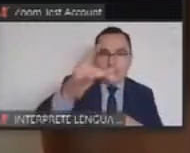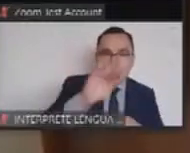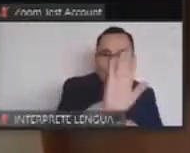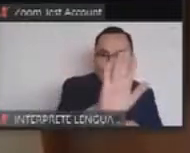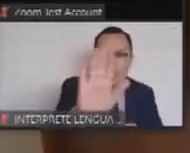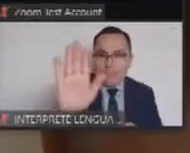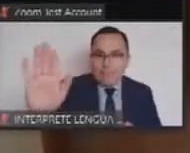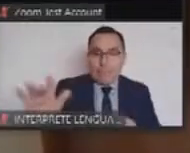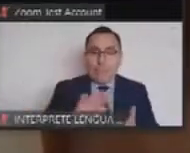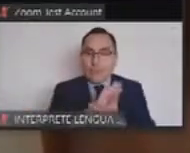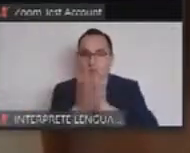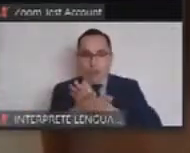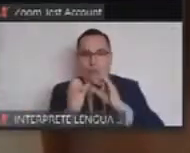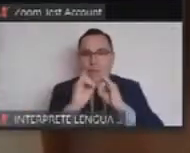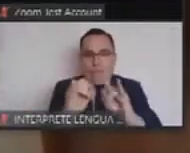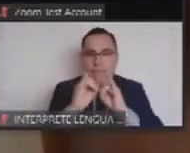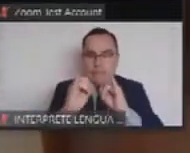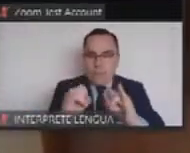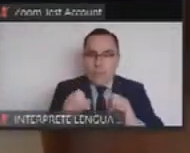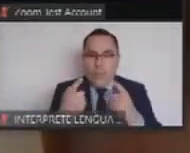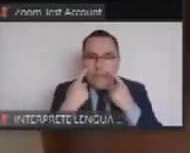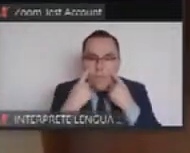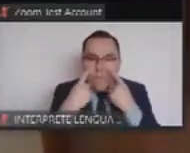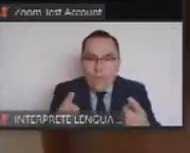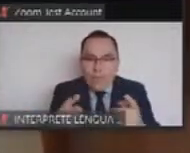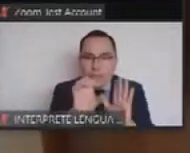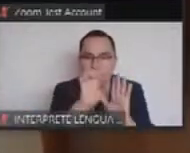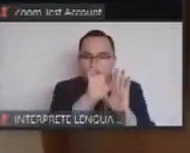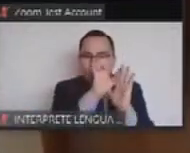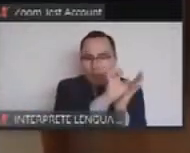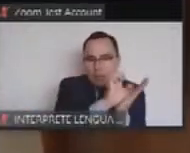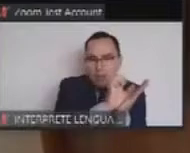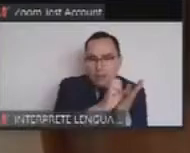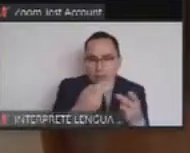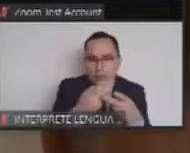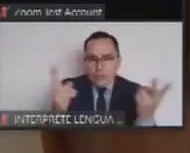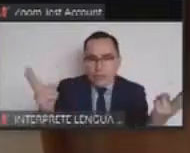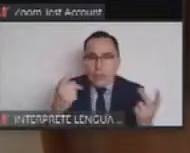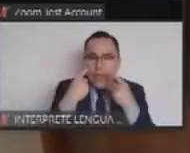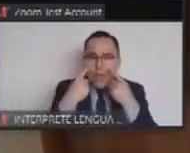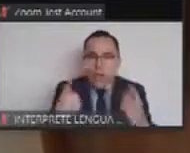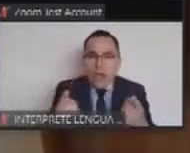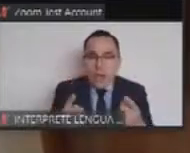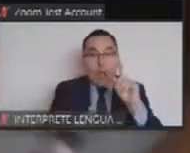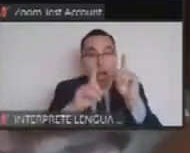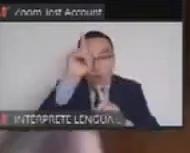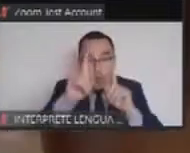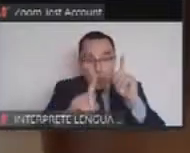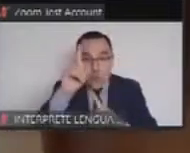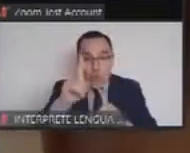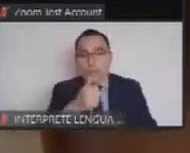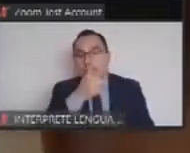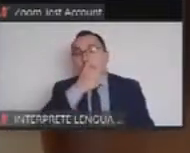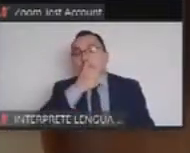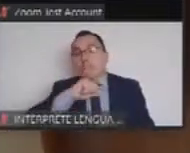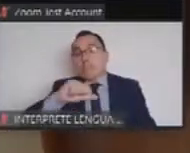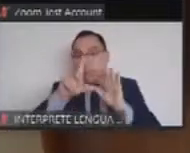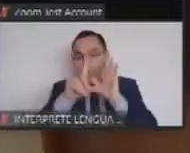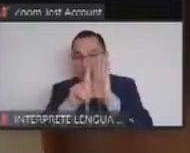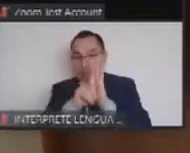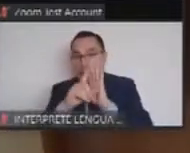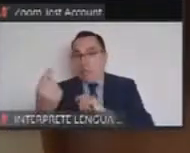de que toda información de los órganos del Estado es pública, salvo aquellas que la ley